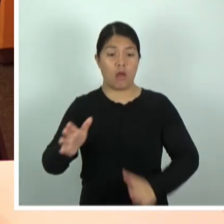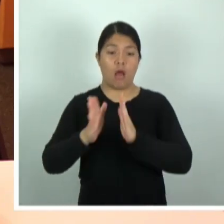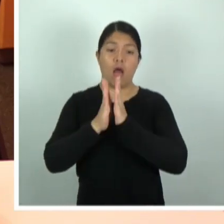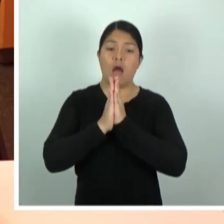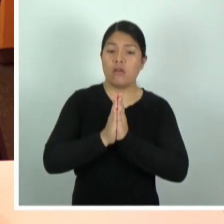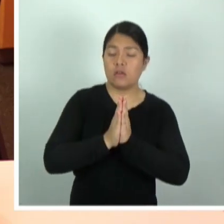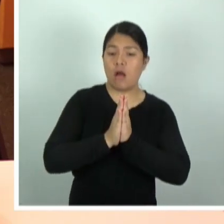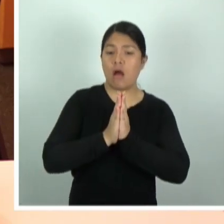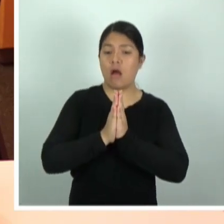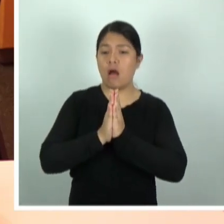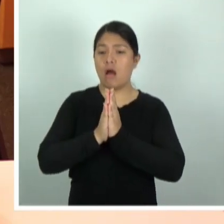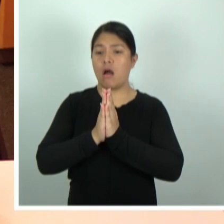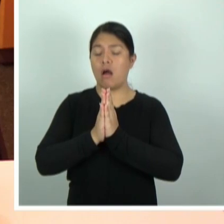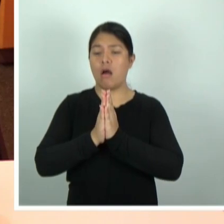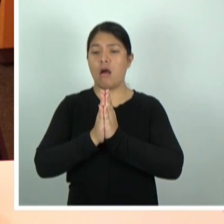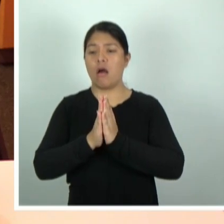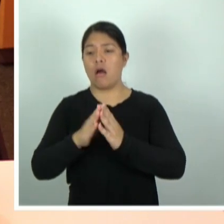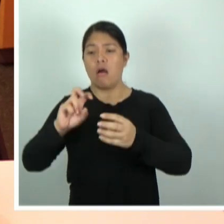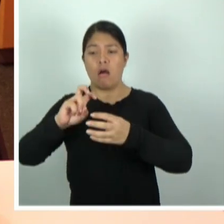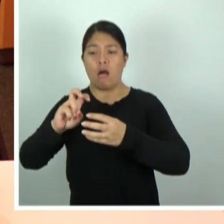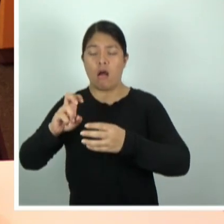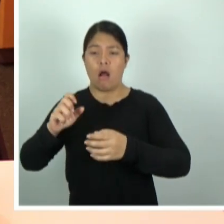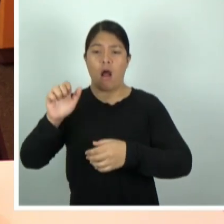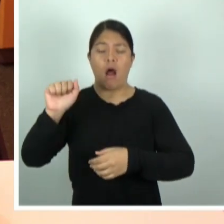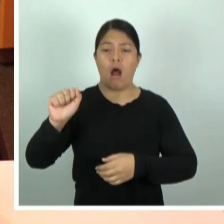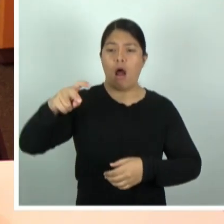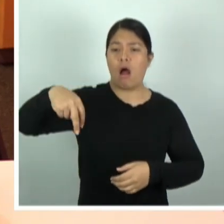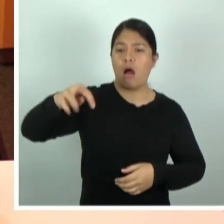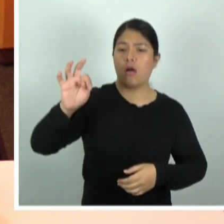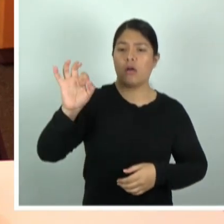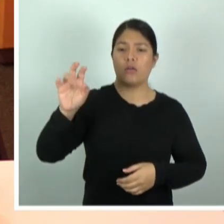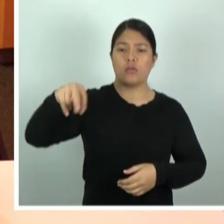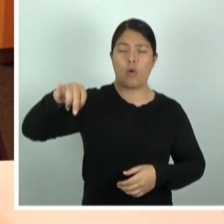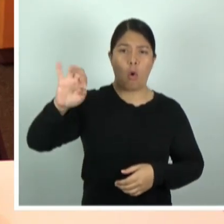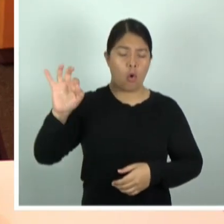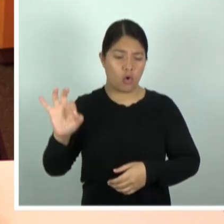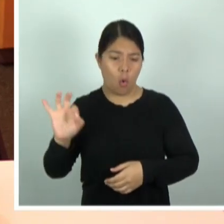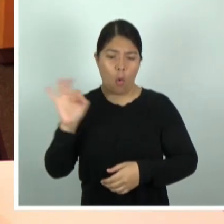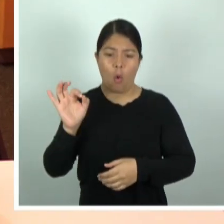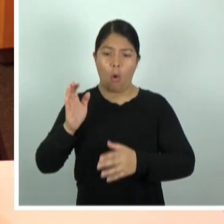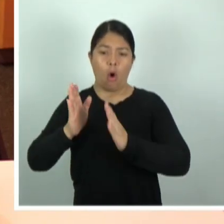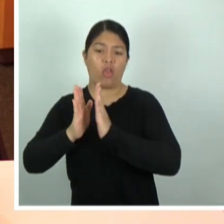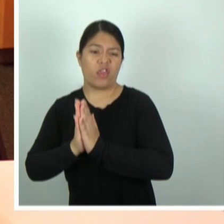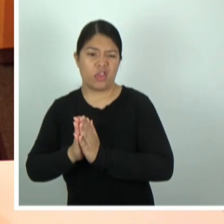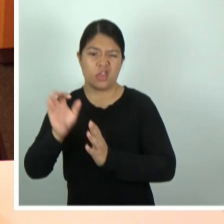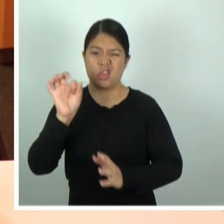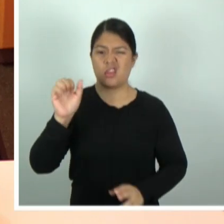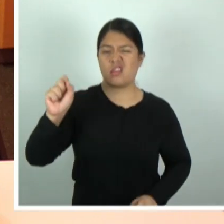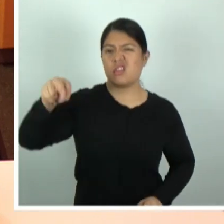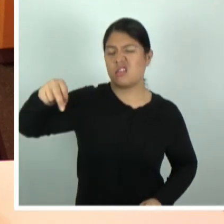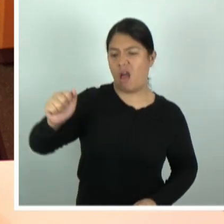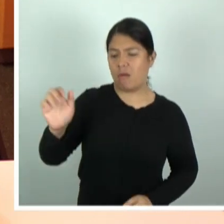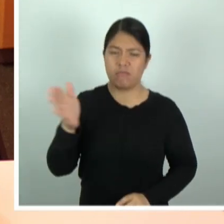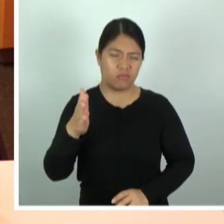Santo Pancracio y esto y lo otro. No. ¿Qué significa y quién es santo? Santo es toda